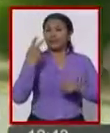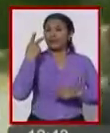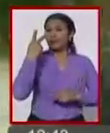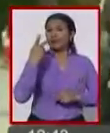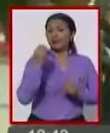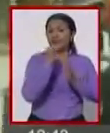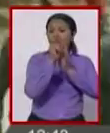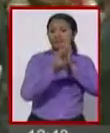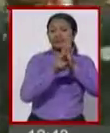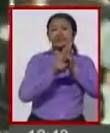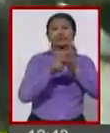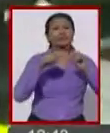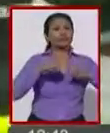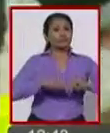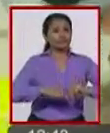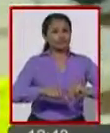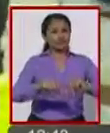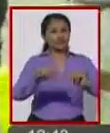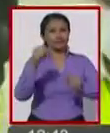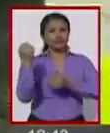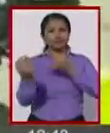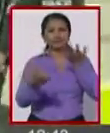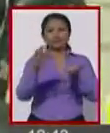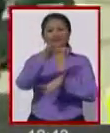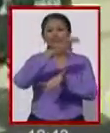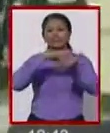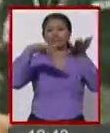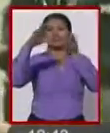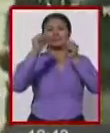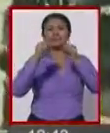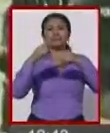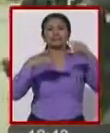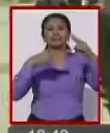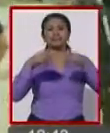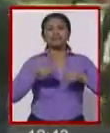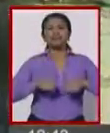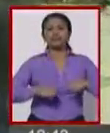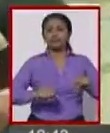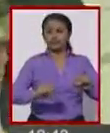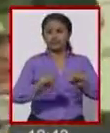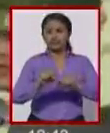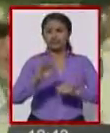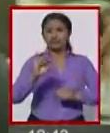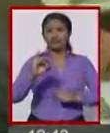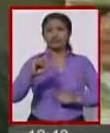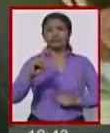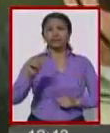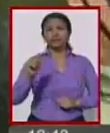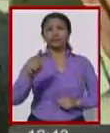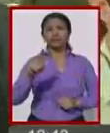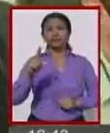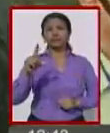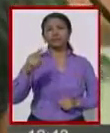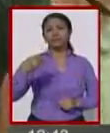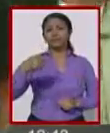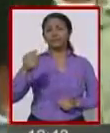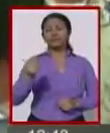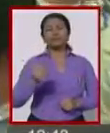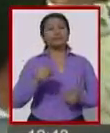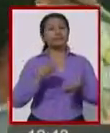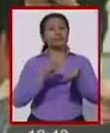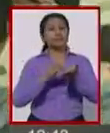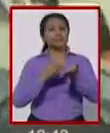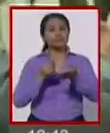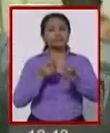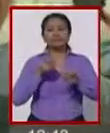vemos en las imágenes, todavía continúa saliendo humo de las instalaciones del shopping Fidalga. En este momento todavía no se ha logrado